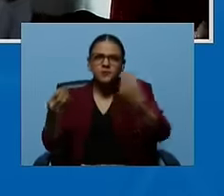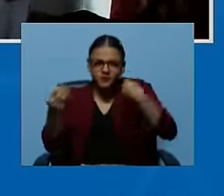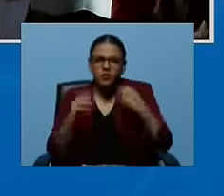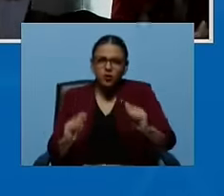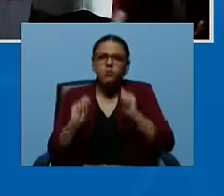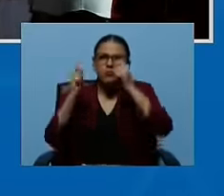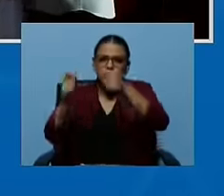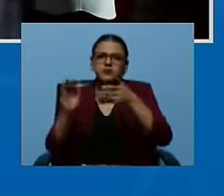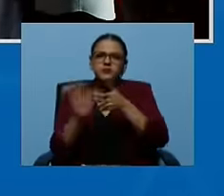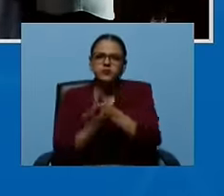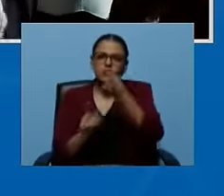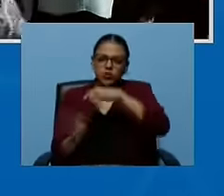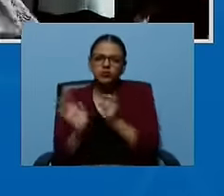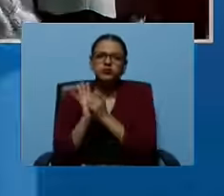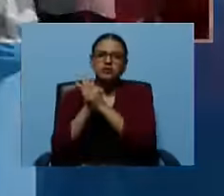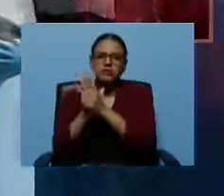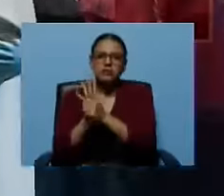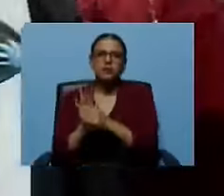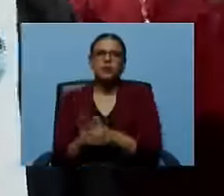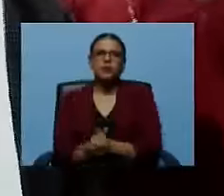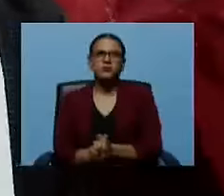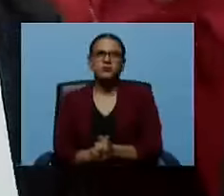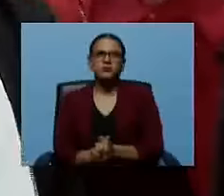para colocarle el símbolo.